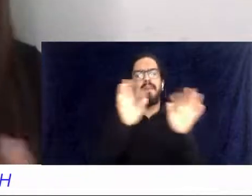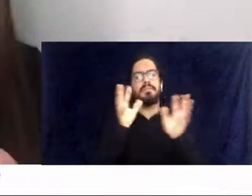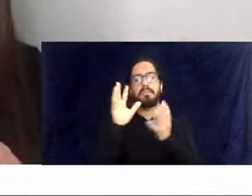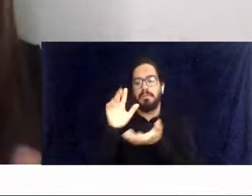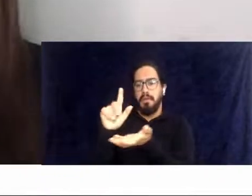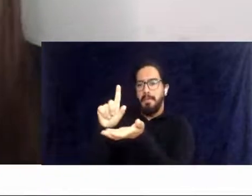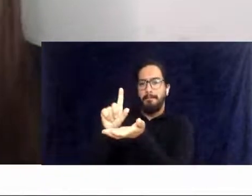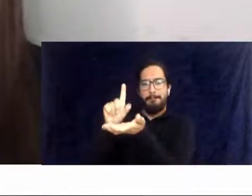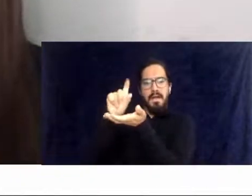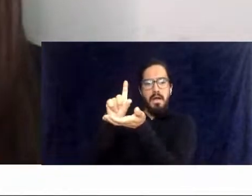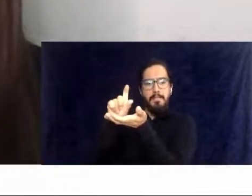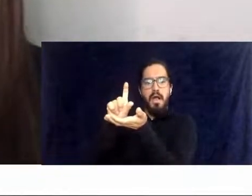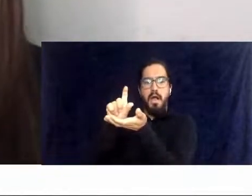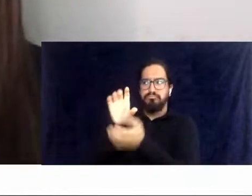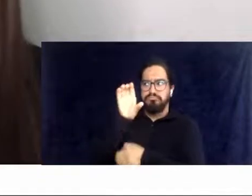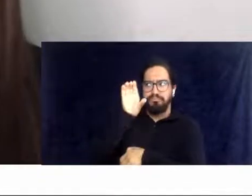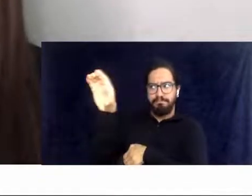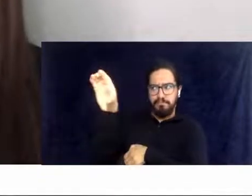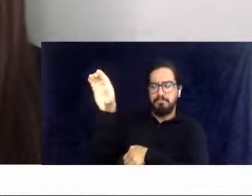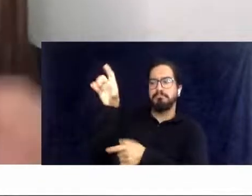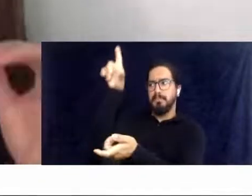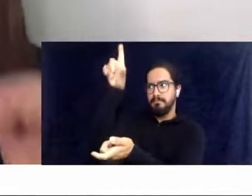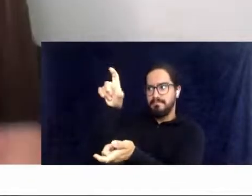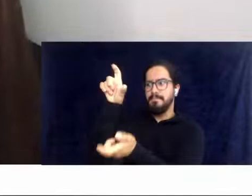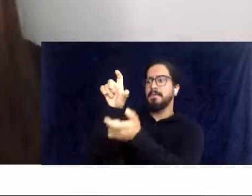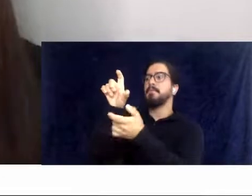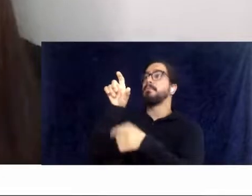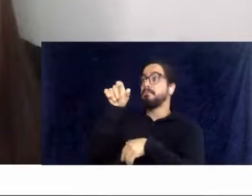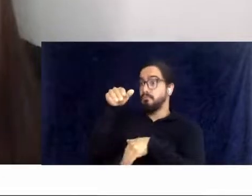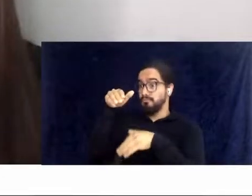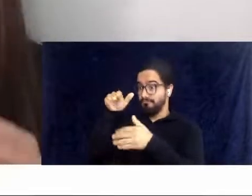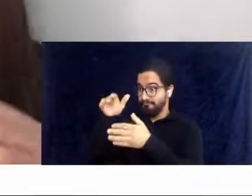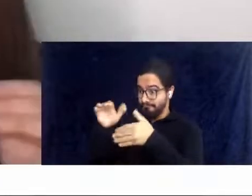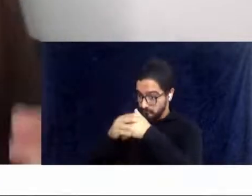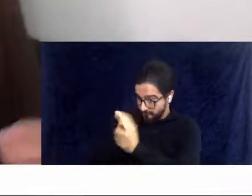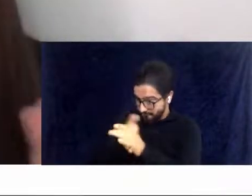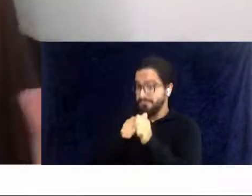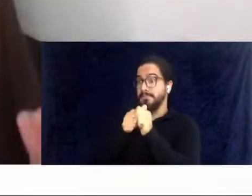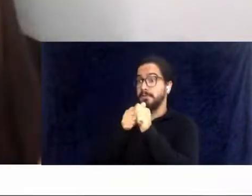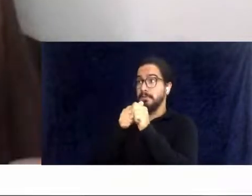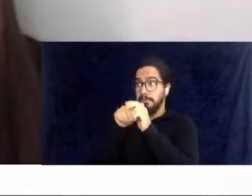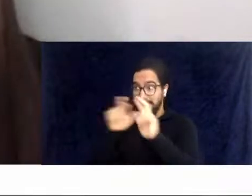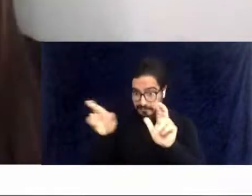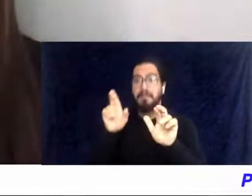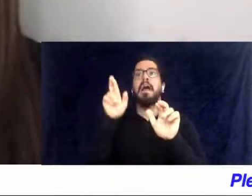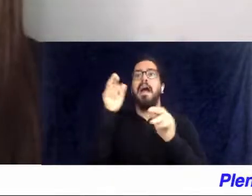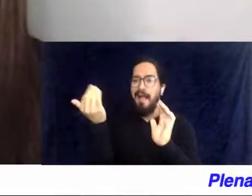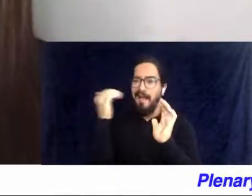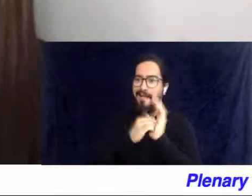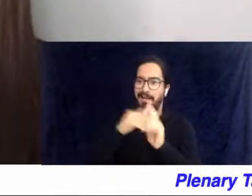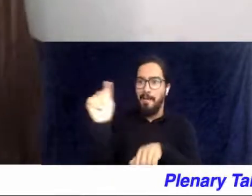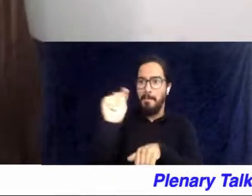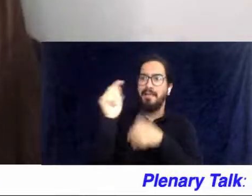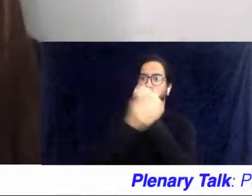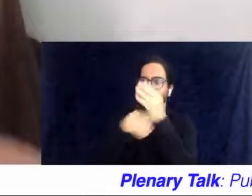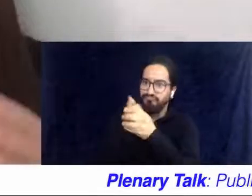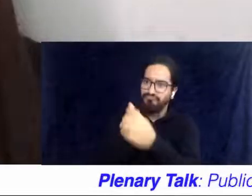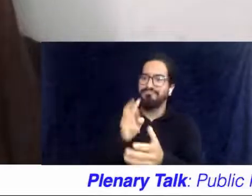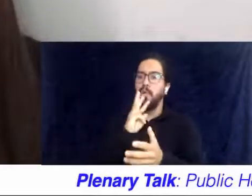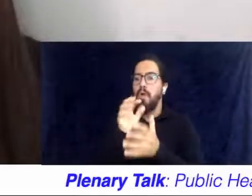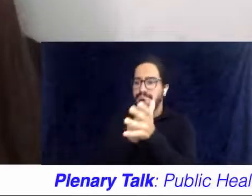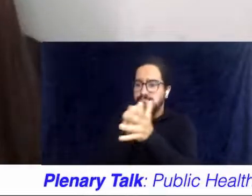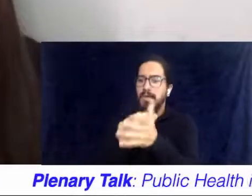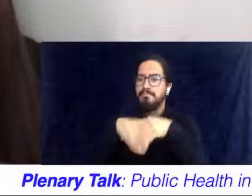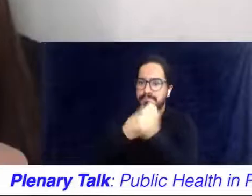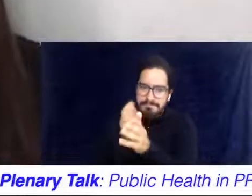sanitizer, tenemos que lavarnos las manos. Si usted llegó a su lugar de trabajo, y yo lo digo en mis publicaciones, si llegó a su lugar de trabajo y